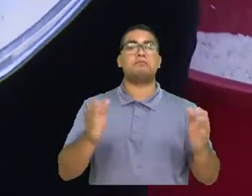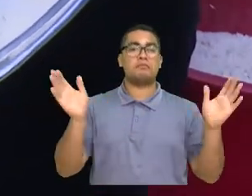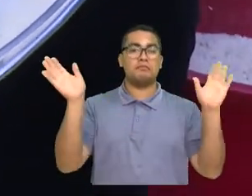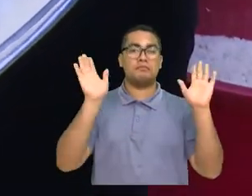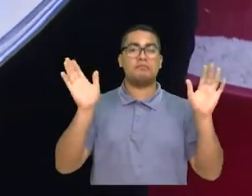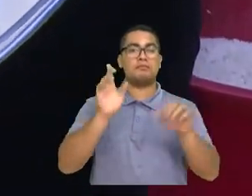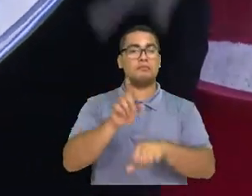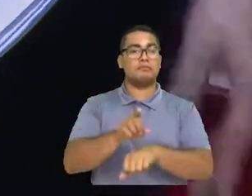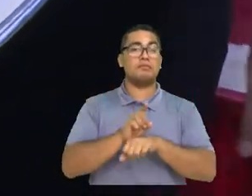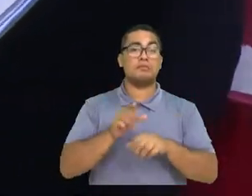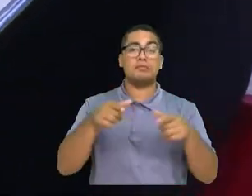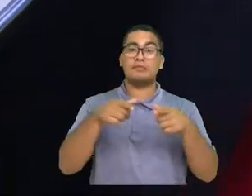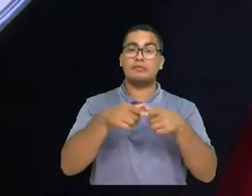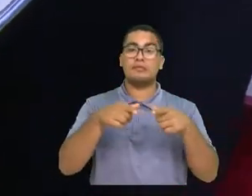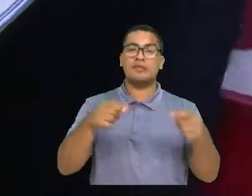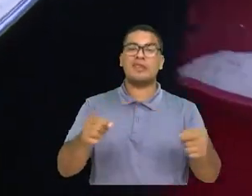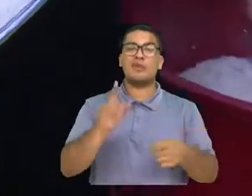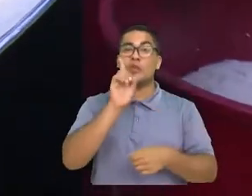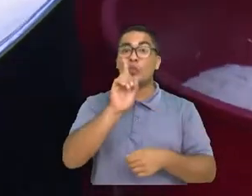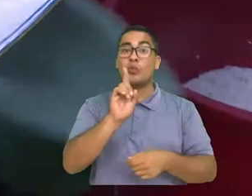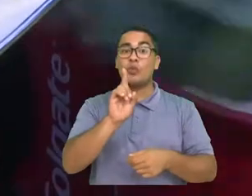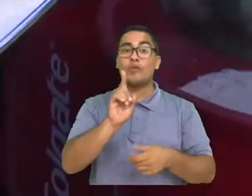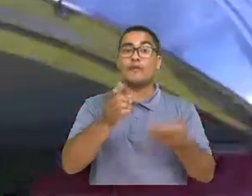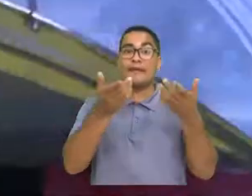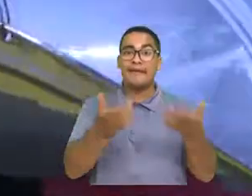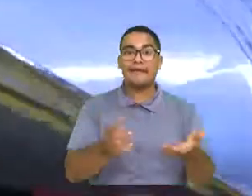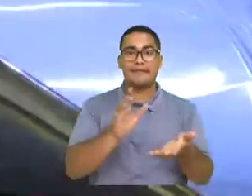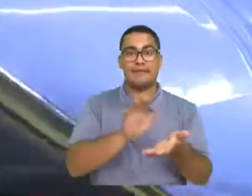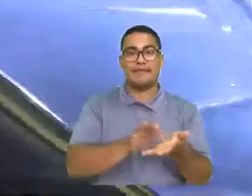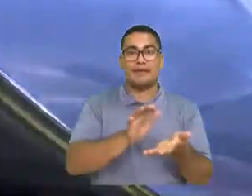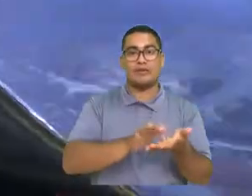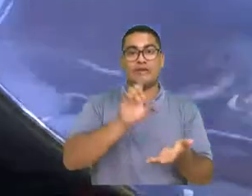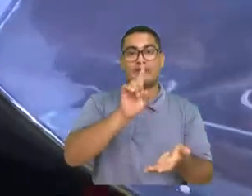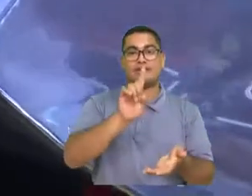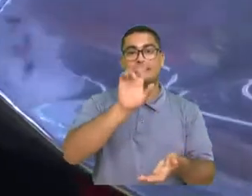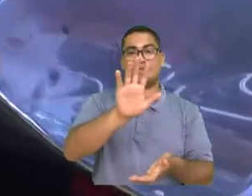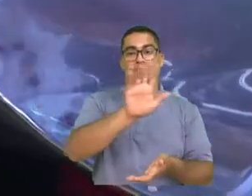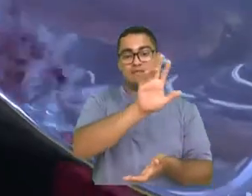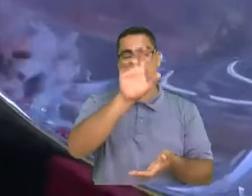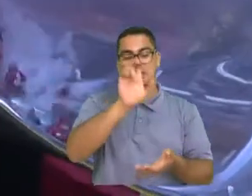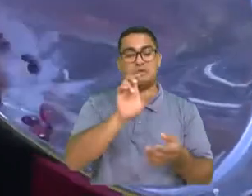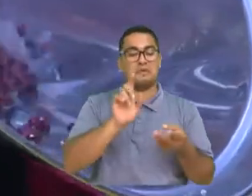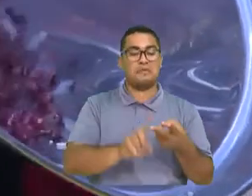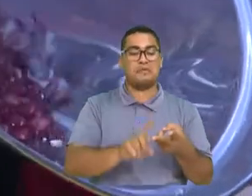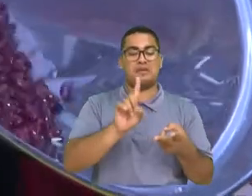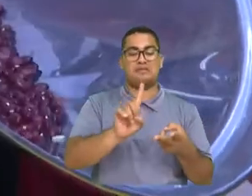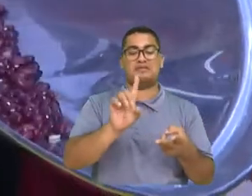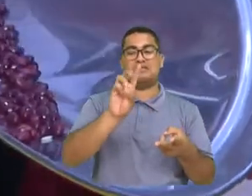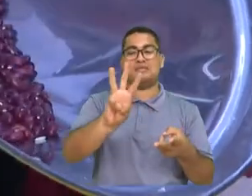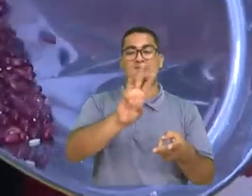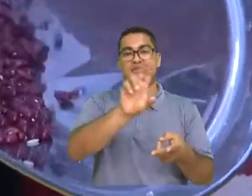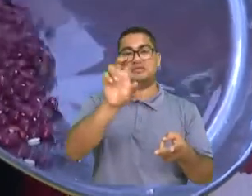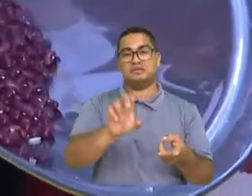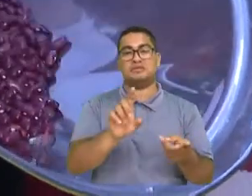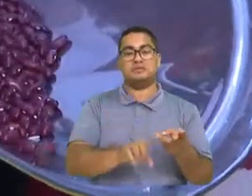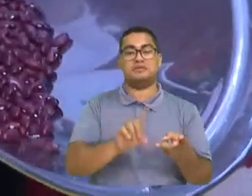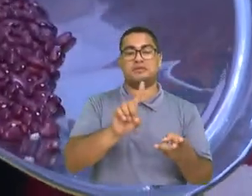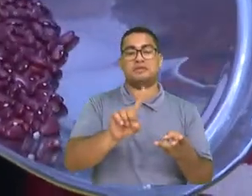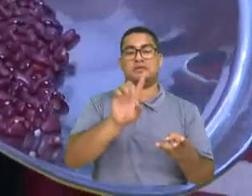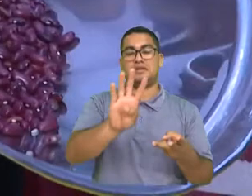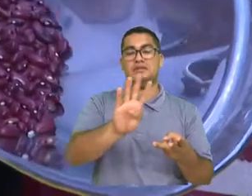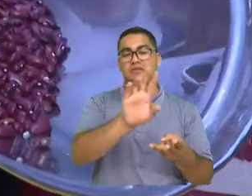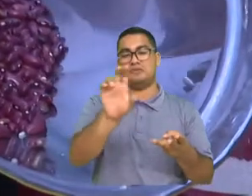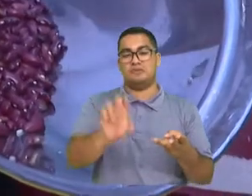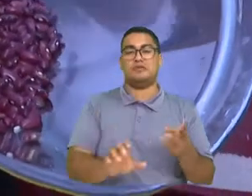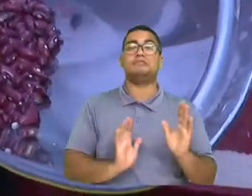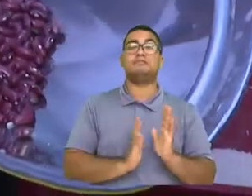Managua. Bueno, la libra de arroz le cuesta 15 la libra, tenemos de a 13 y tenemos de a 14. La libra